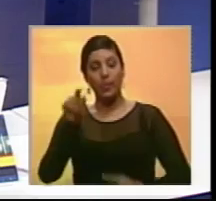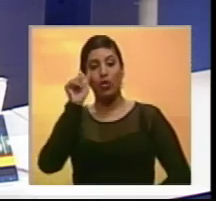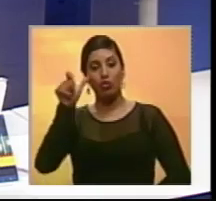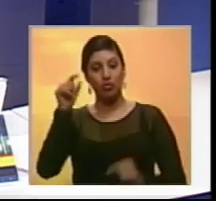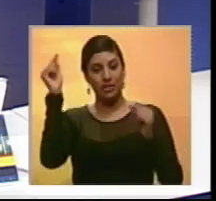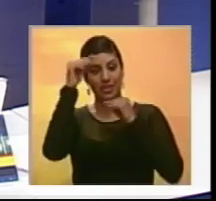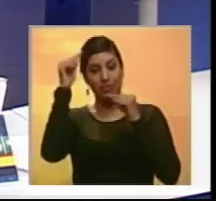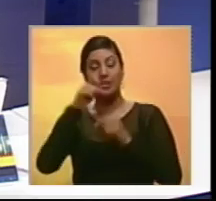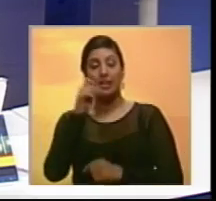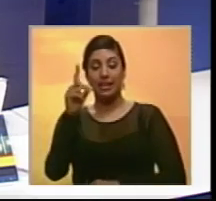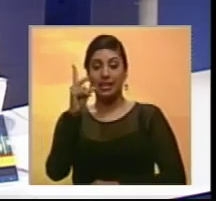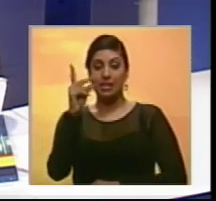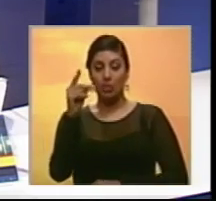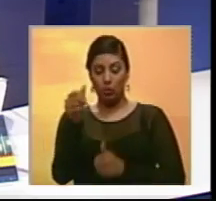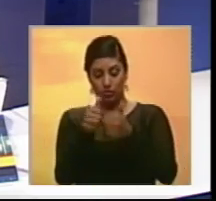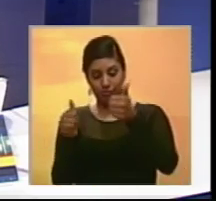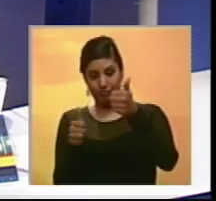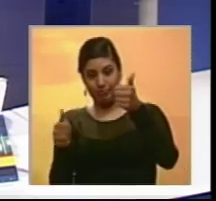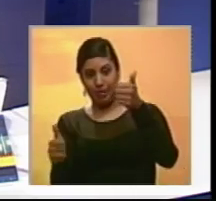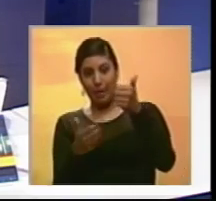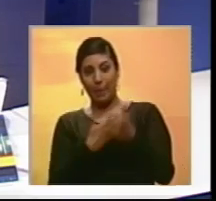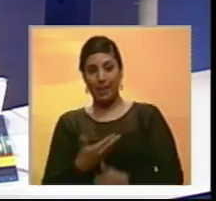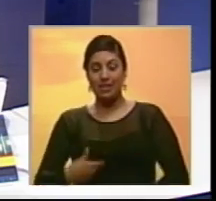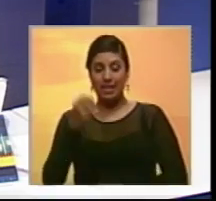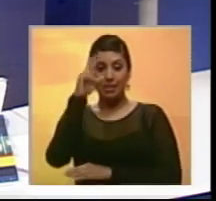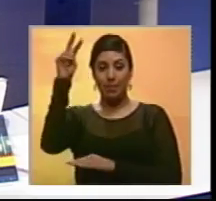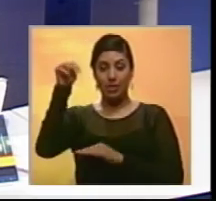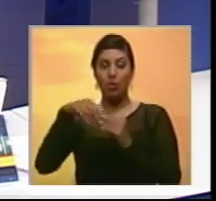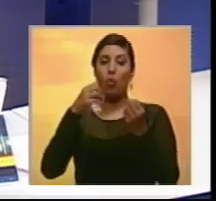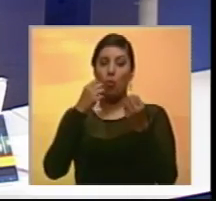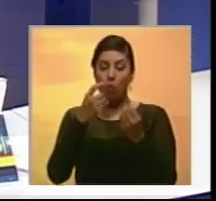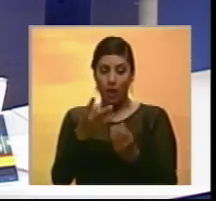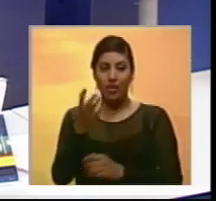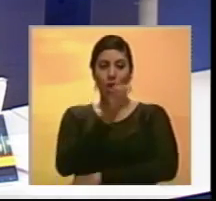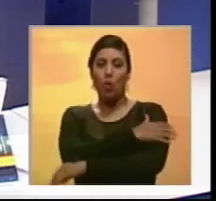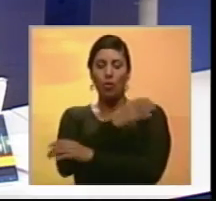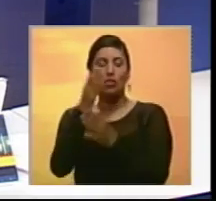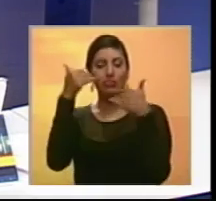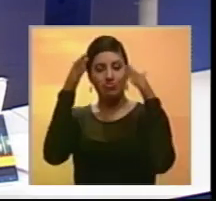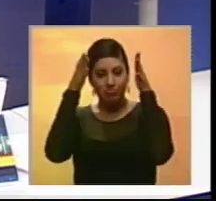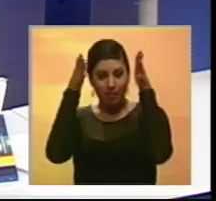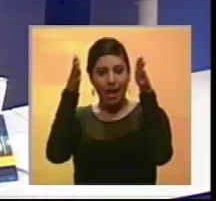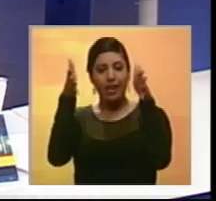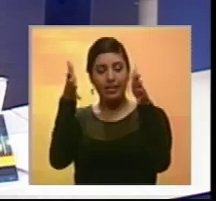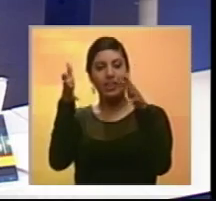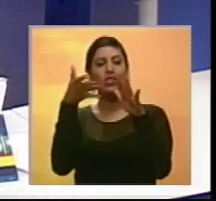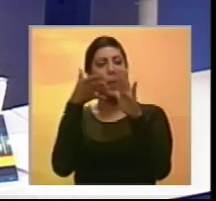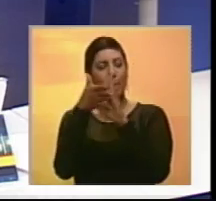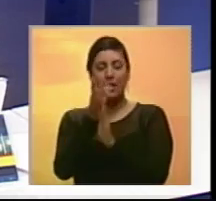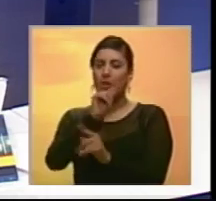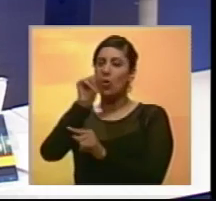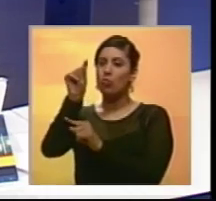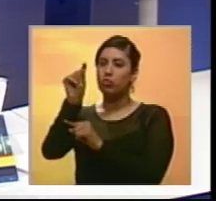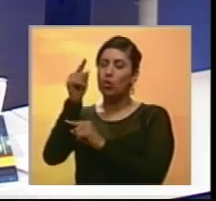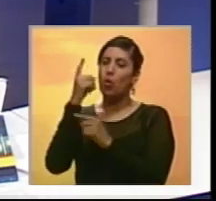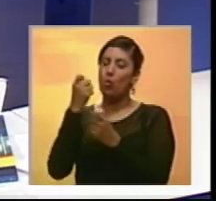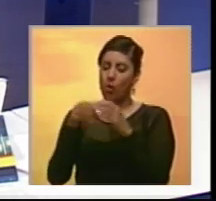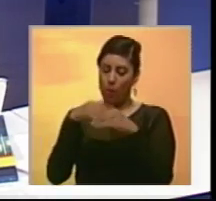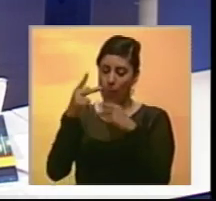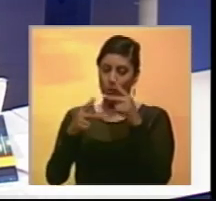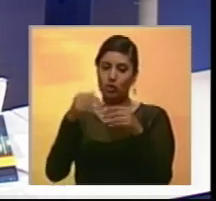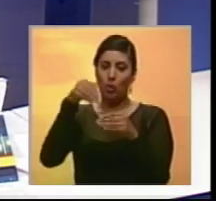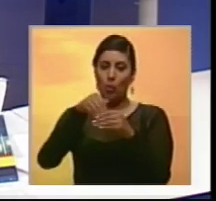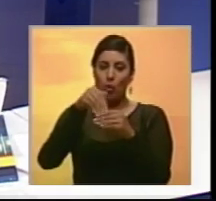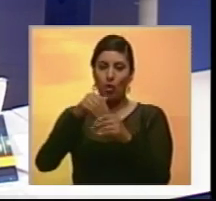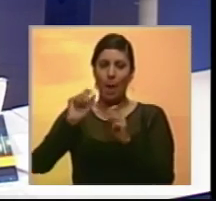Calzadilla, segundo vicepresidente de la Asamblea Nacional, aseguró que la oposición atendió al llamado al diálogo político con el gobierno para exigir un proceso electoral por